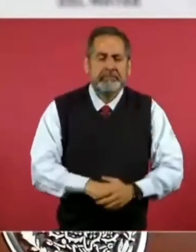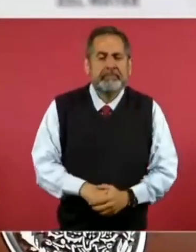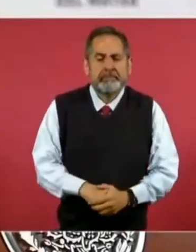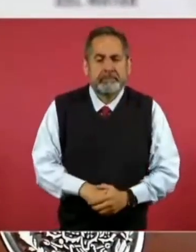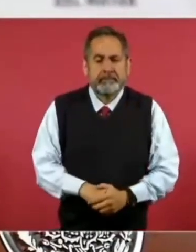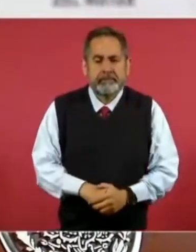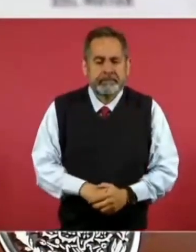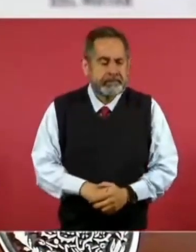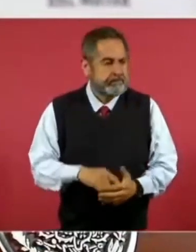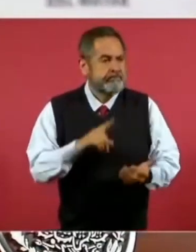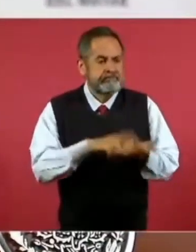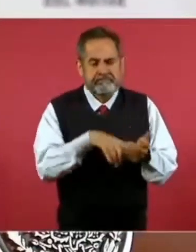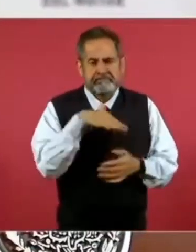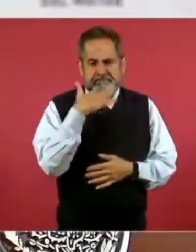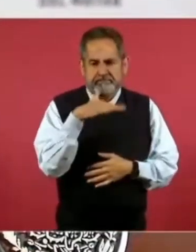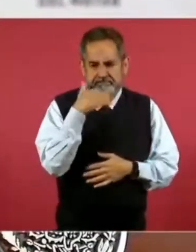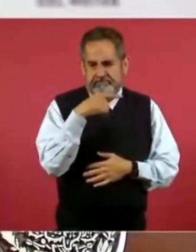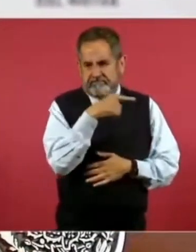La corrupción